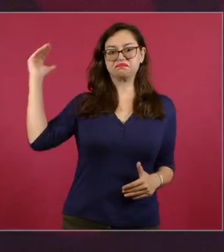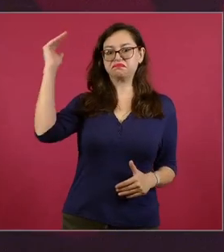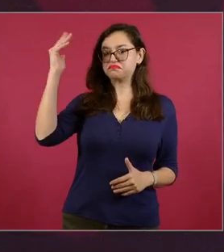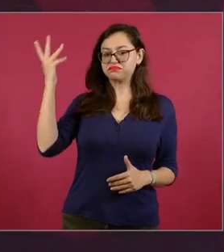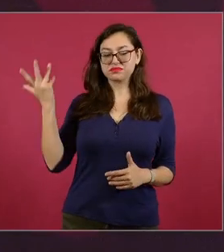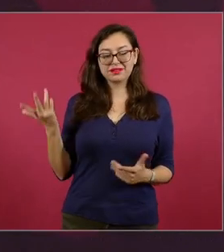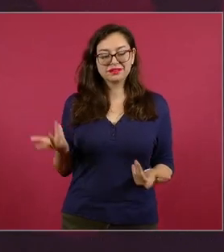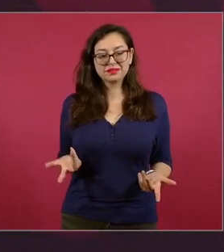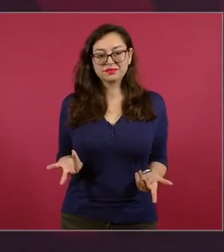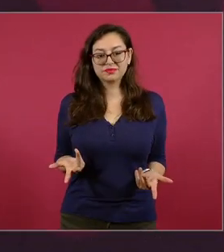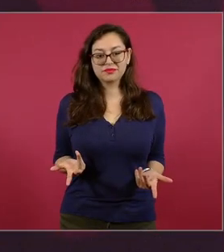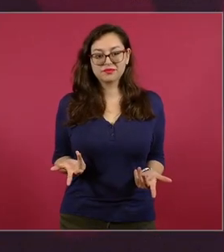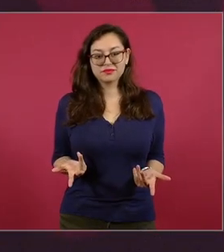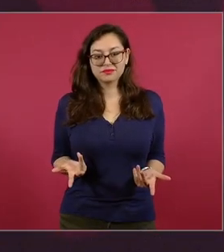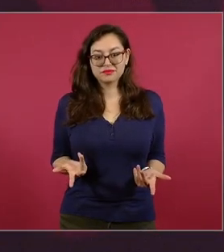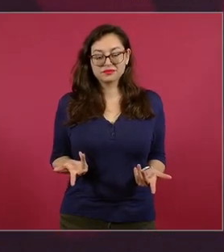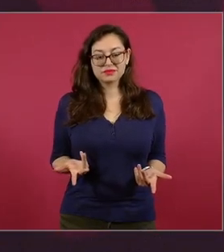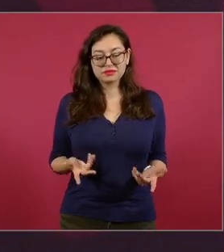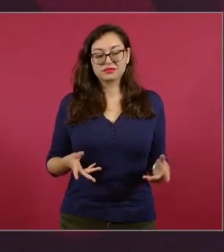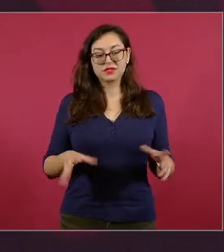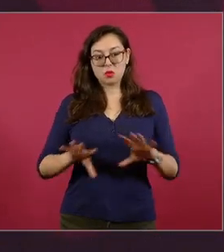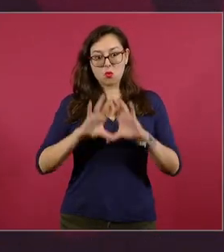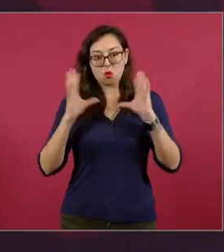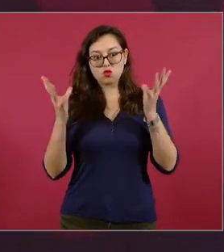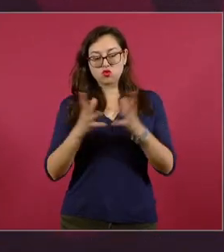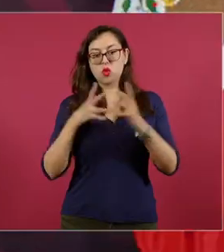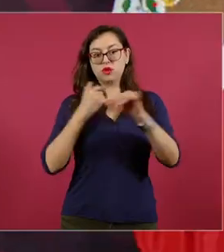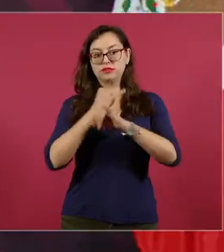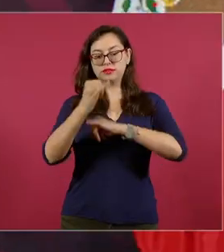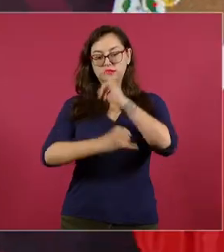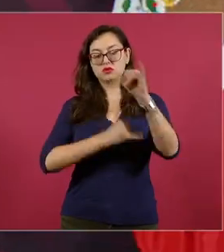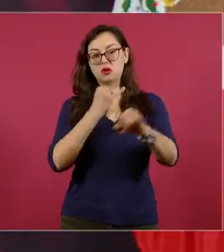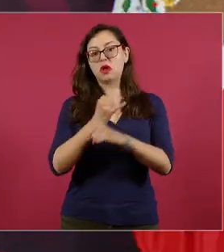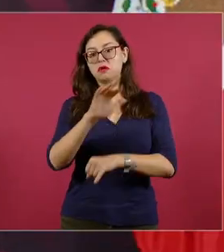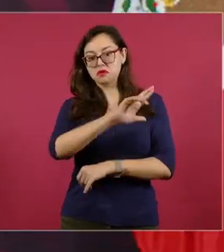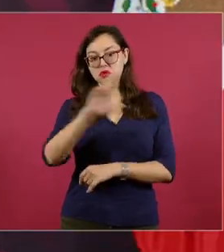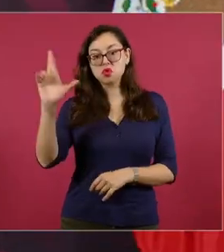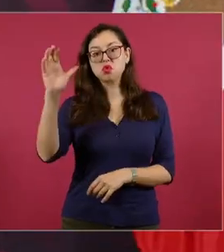Tiene un gran reconocimiento en el mundo.